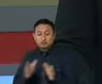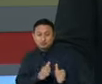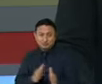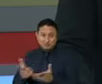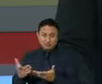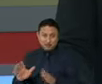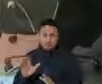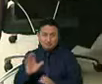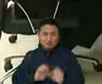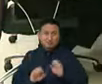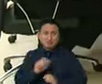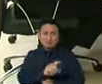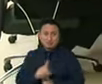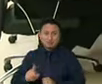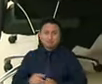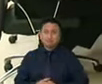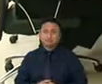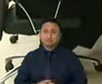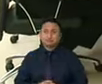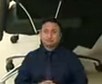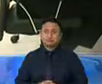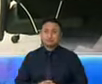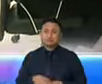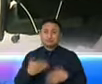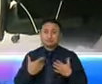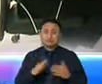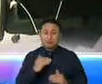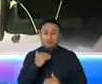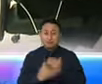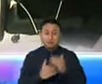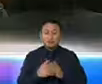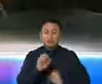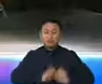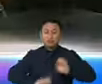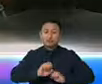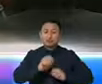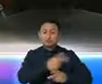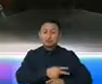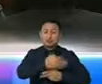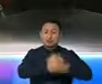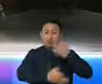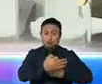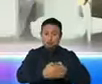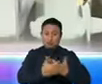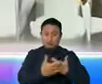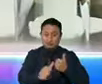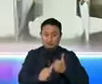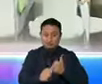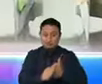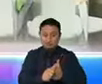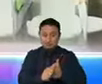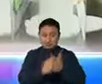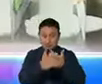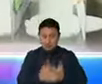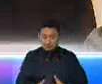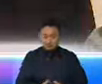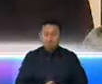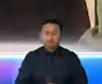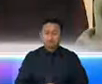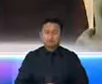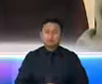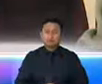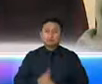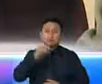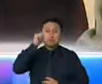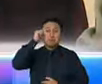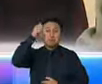Territorial. La recta final en el proceso de evaluación a la gestión del Consejo de la Judicatura parece llegar a su fin. El día